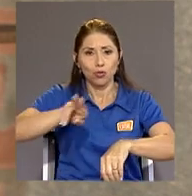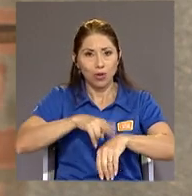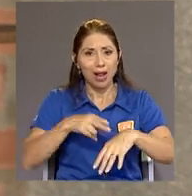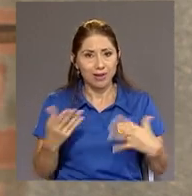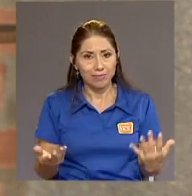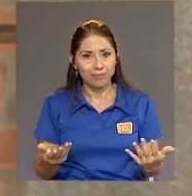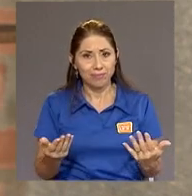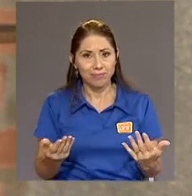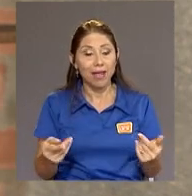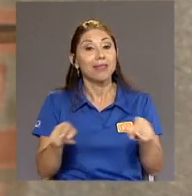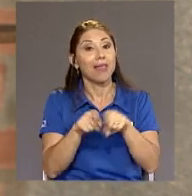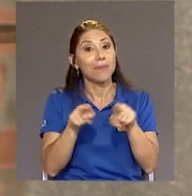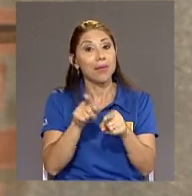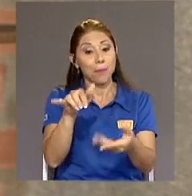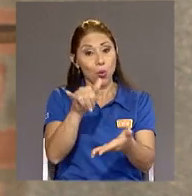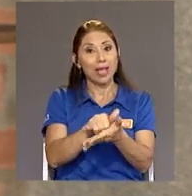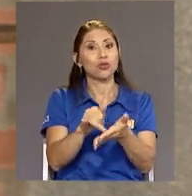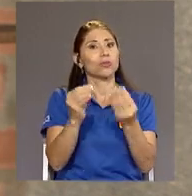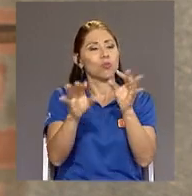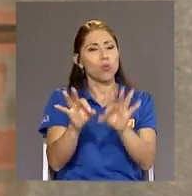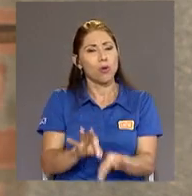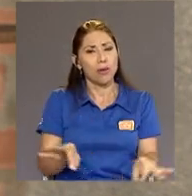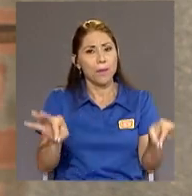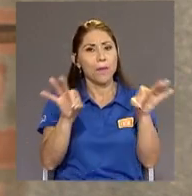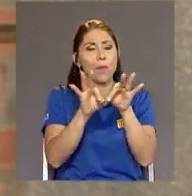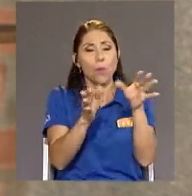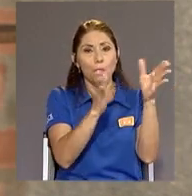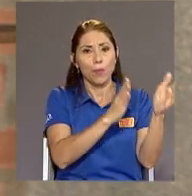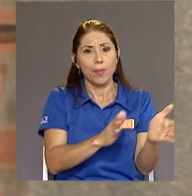y por eso también la planificación es muy importante y